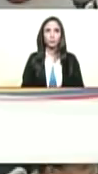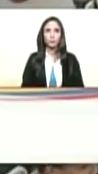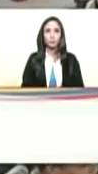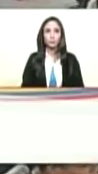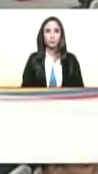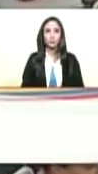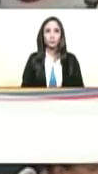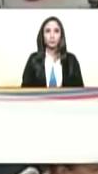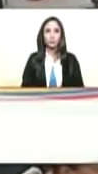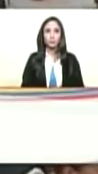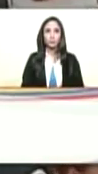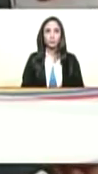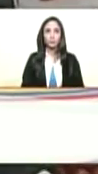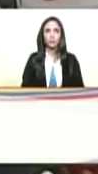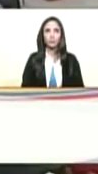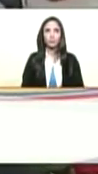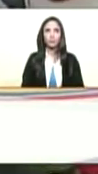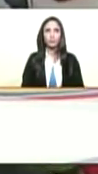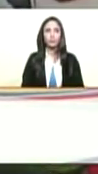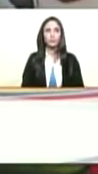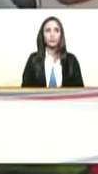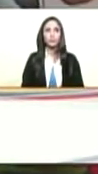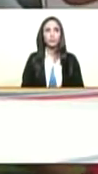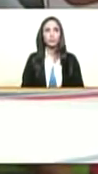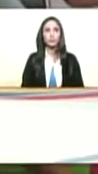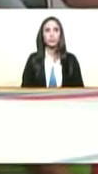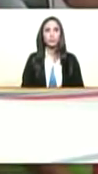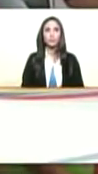biscucuyanos y las biscocuyanas